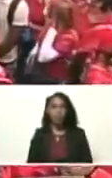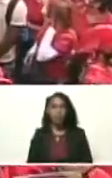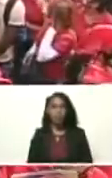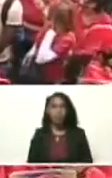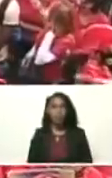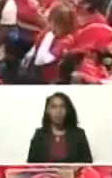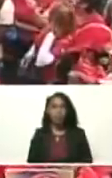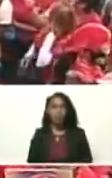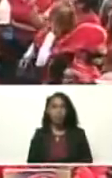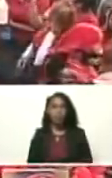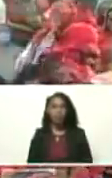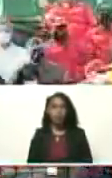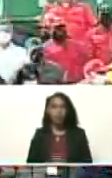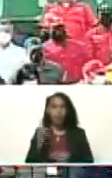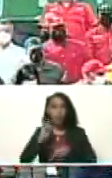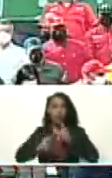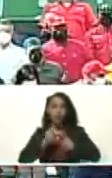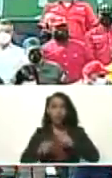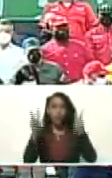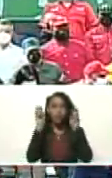Hay que ir creando cosas nuevas